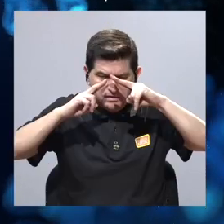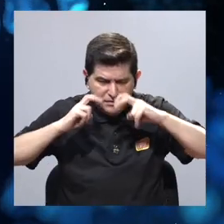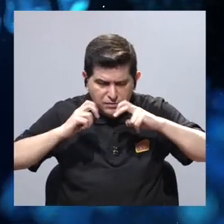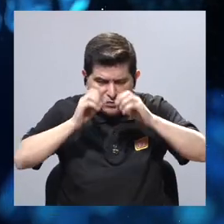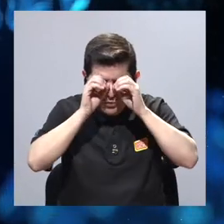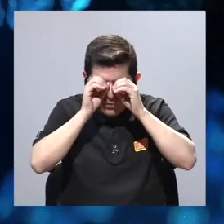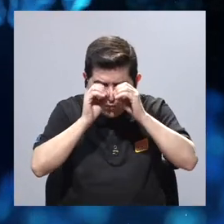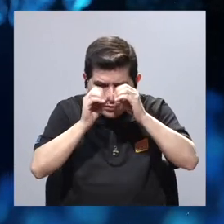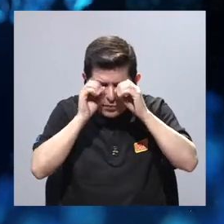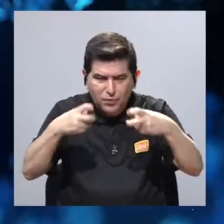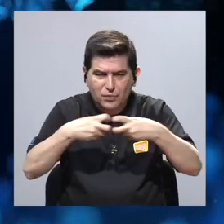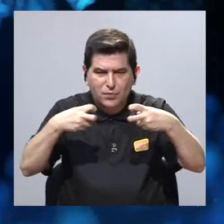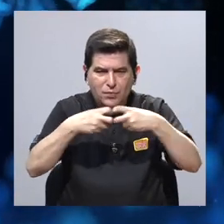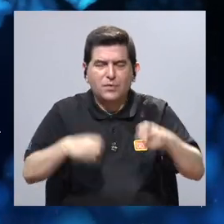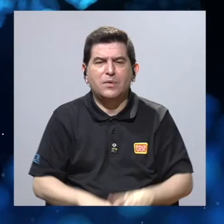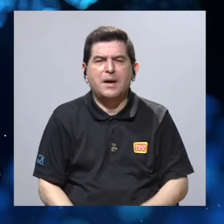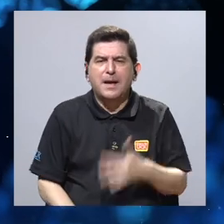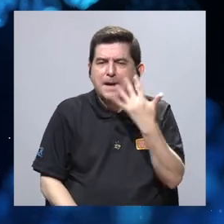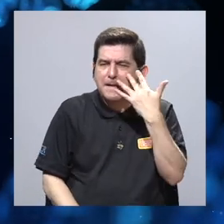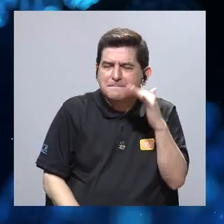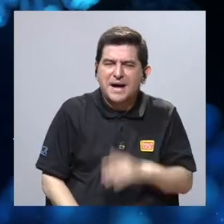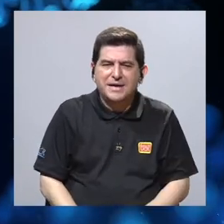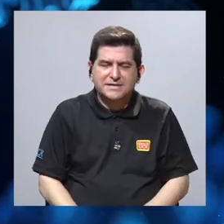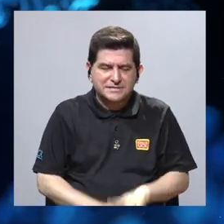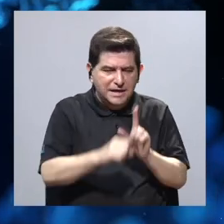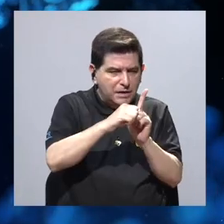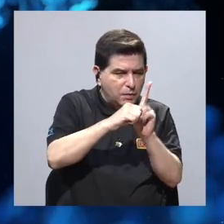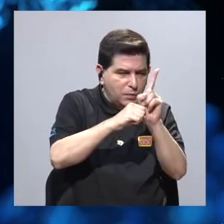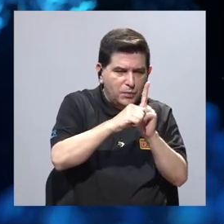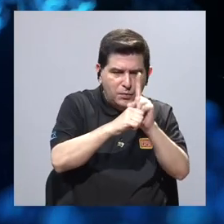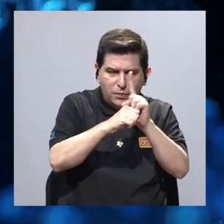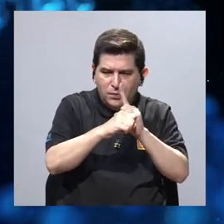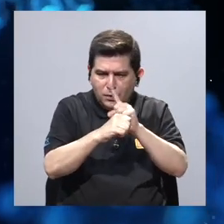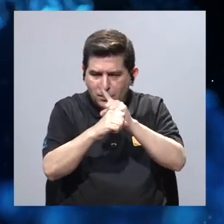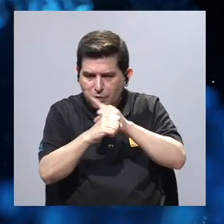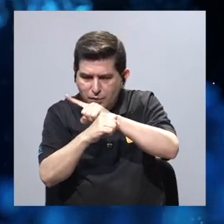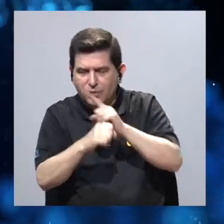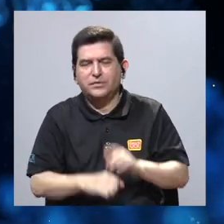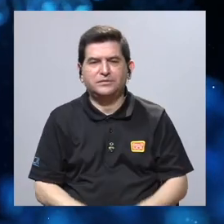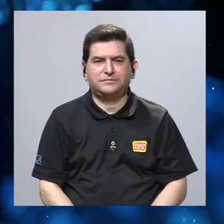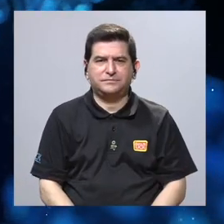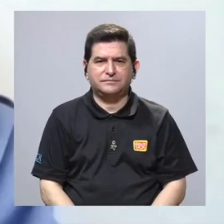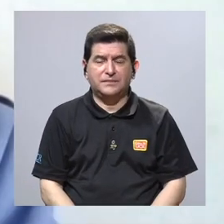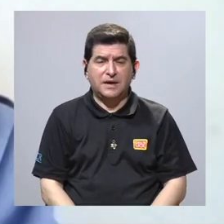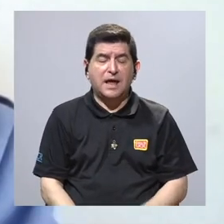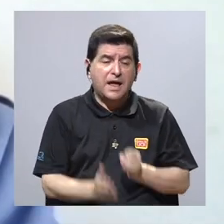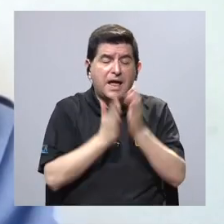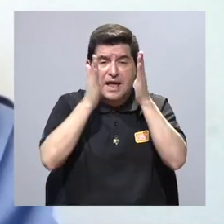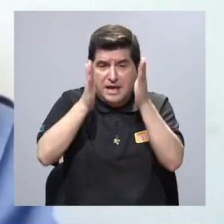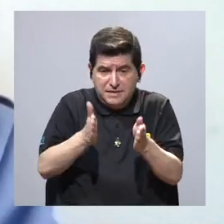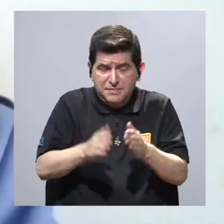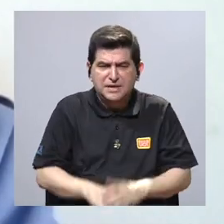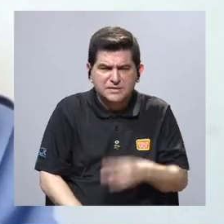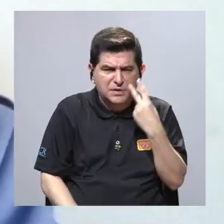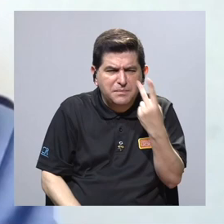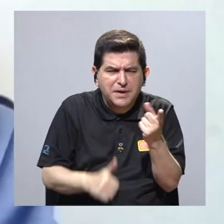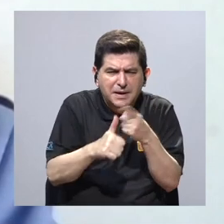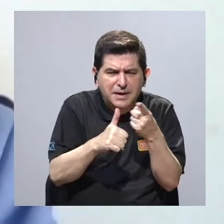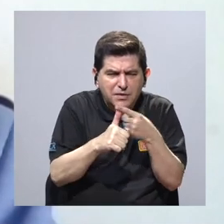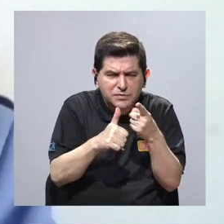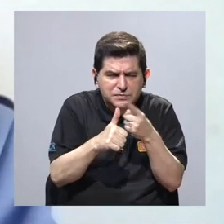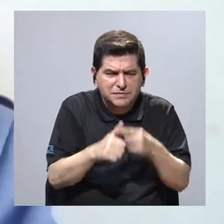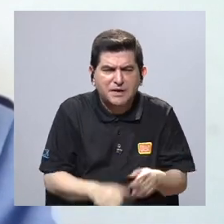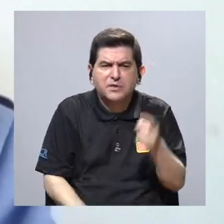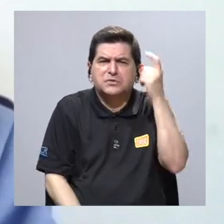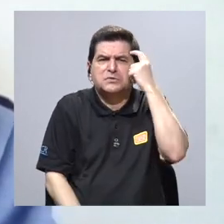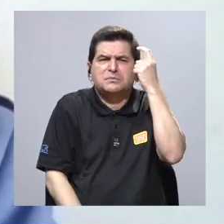cuando se revisan al microscopio electrónico de una corona. Algunos dicen que los investigadores que vieron